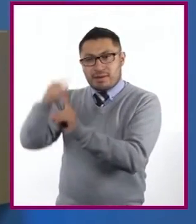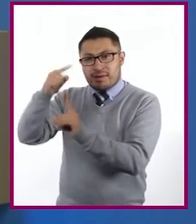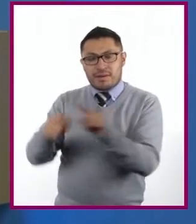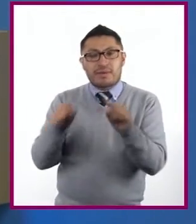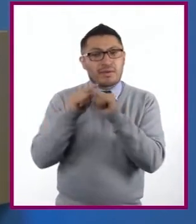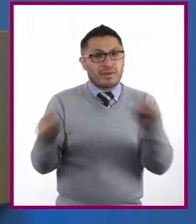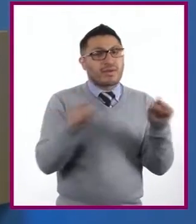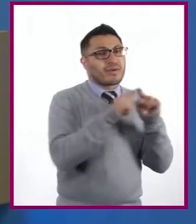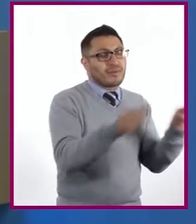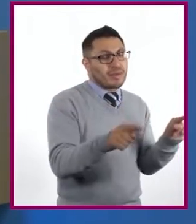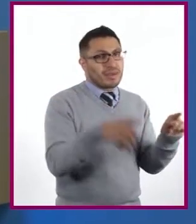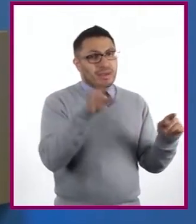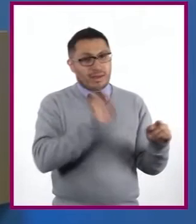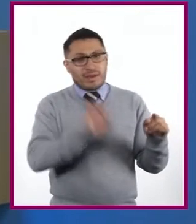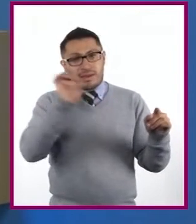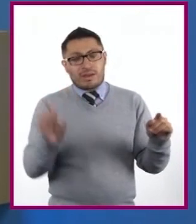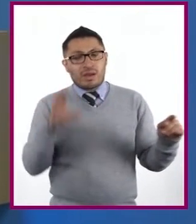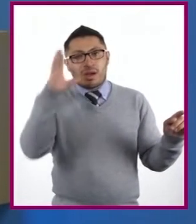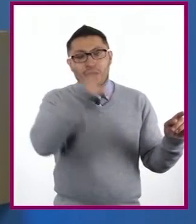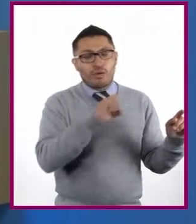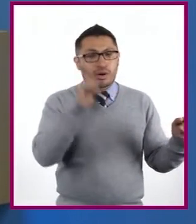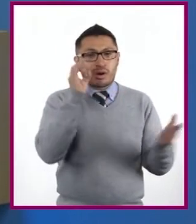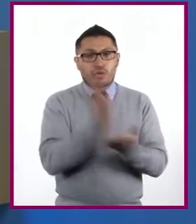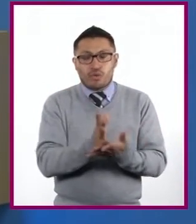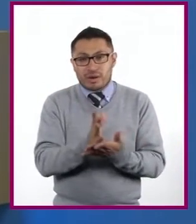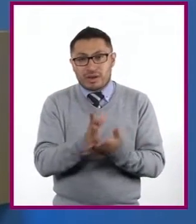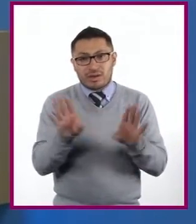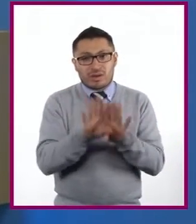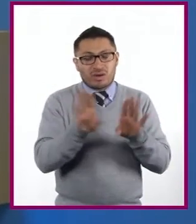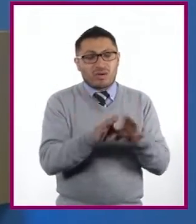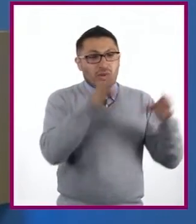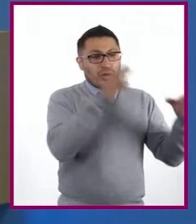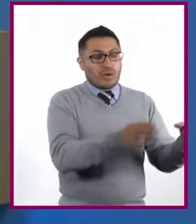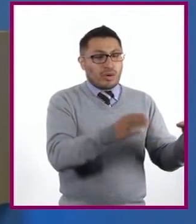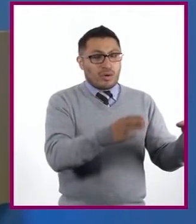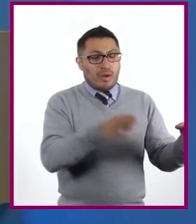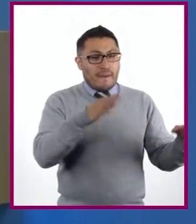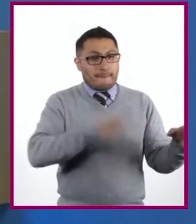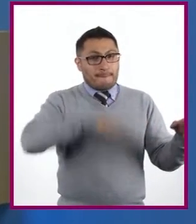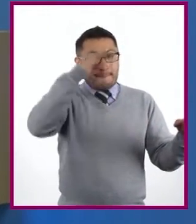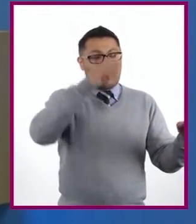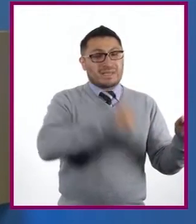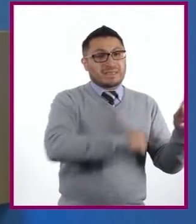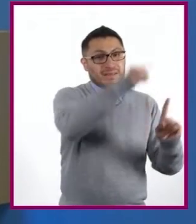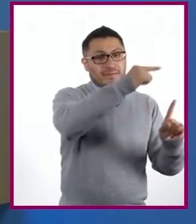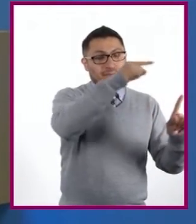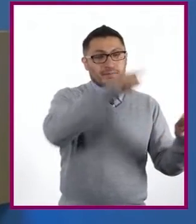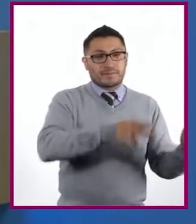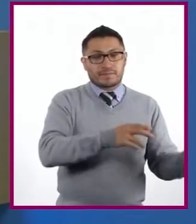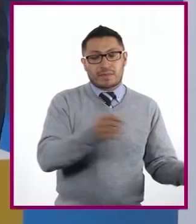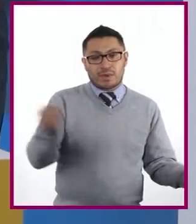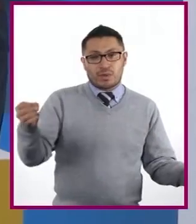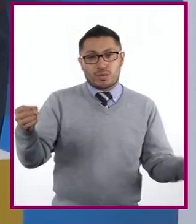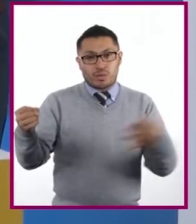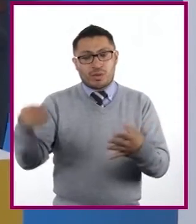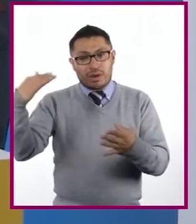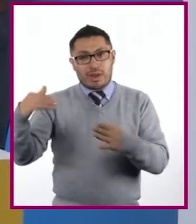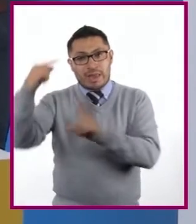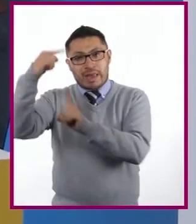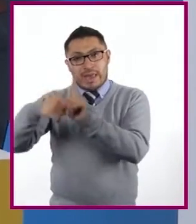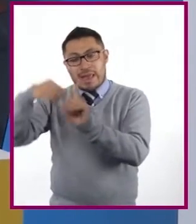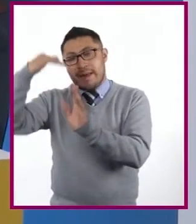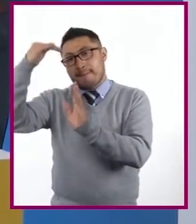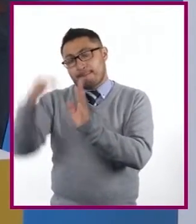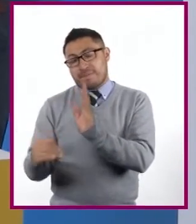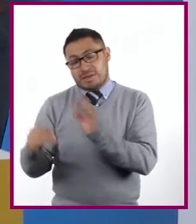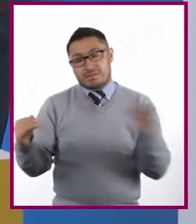lo tanto, el flujo de calor solo se puede dar del cuerpo que tiene mayor temperatura al que tiene menos.